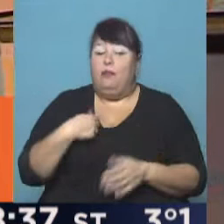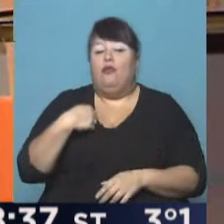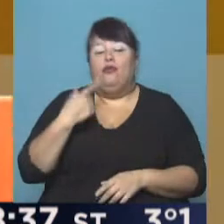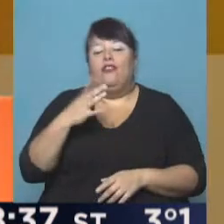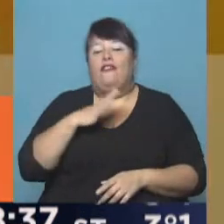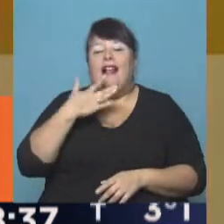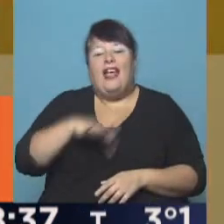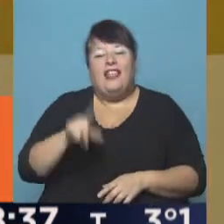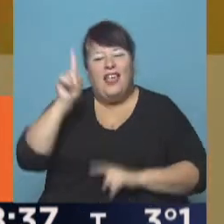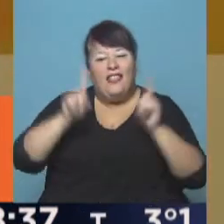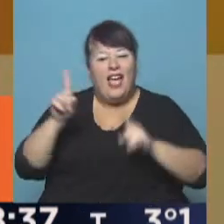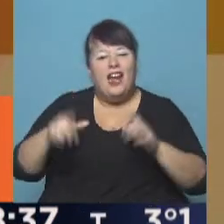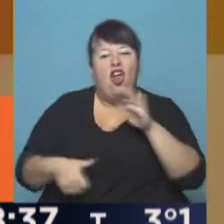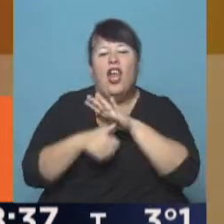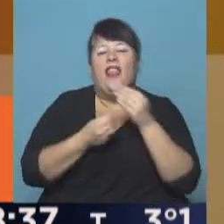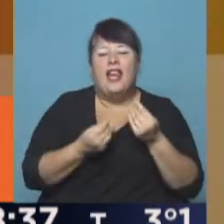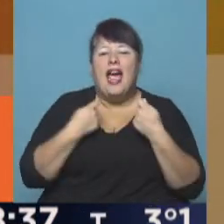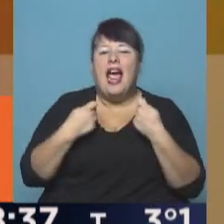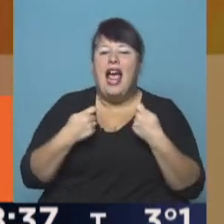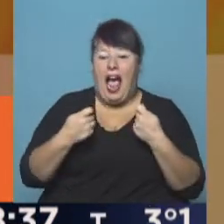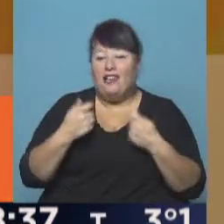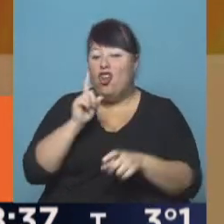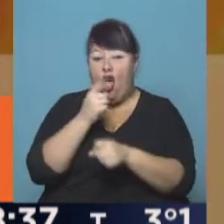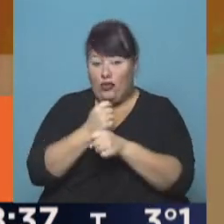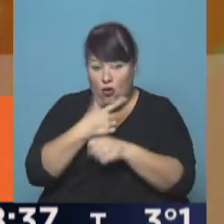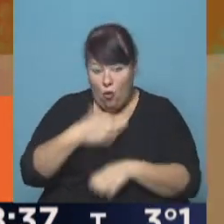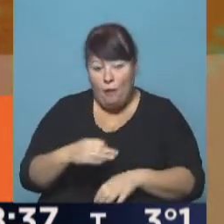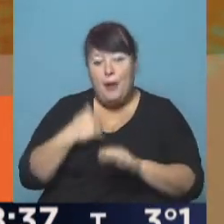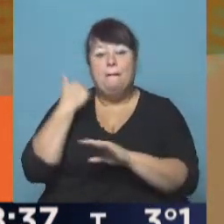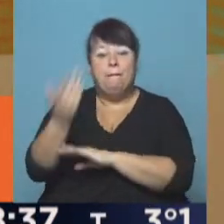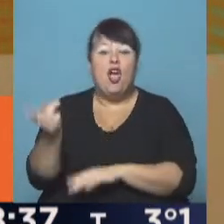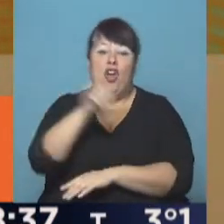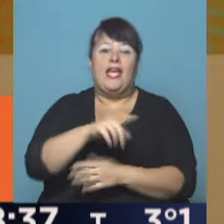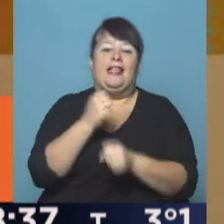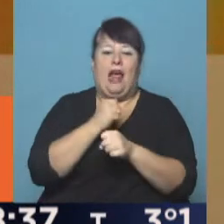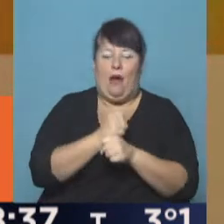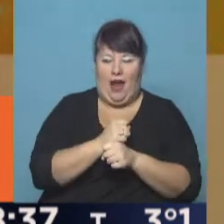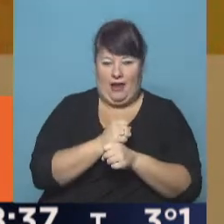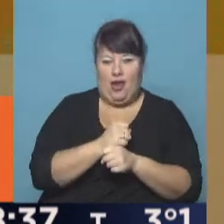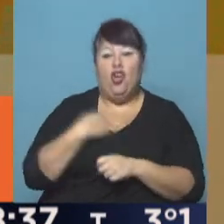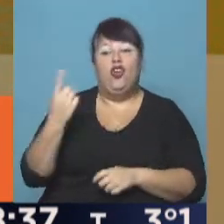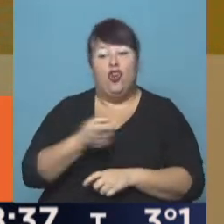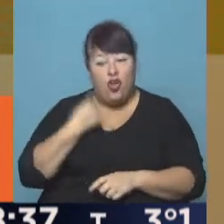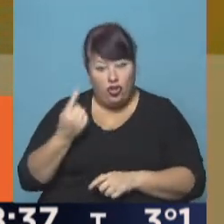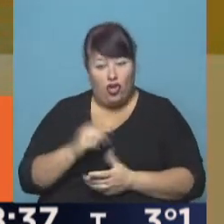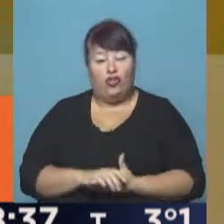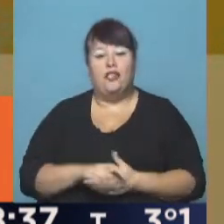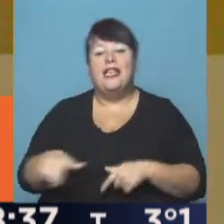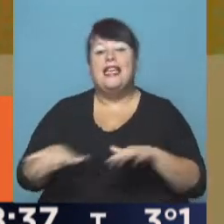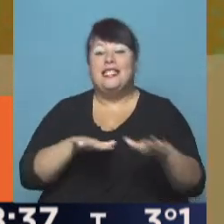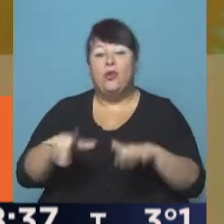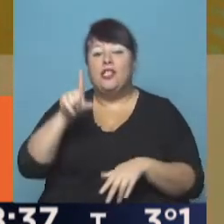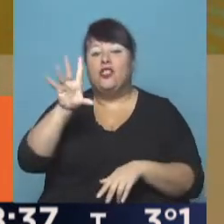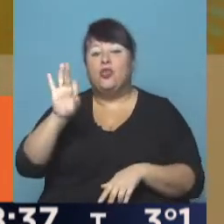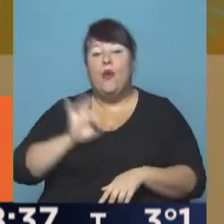que no terminan de entender a veces los líderes es que el costo de la inacción es mucho más caro que el costo de la acción porque todos estamos en una situación de